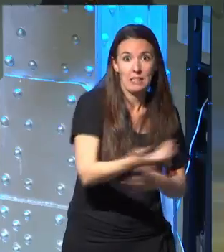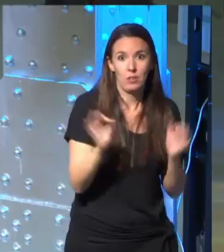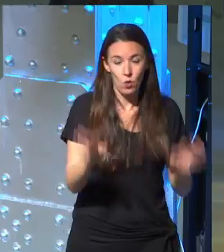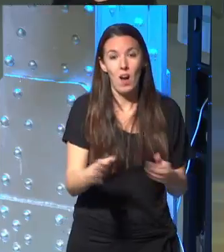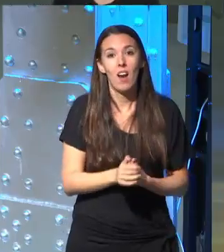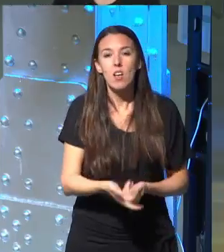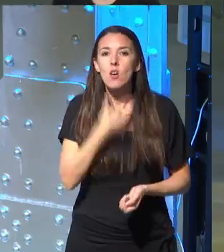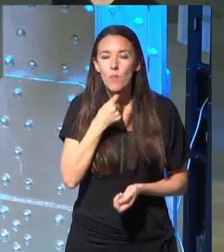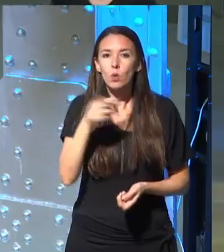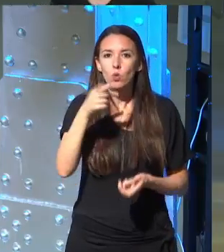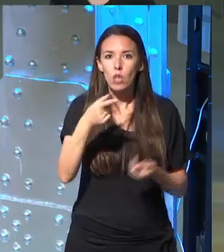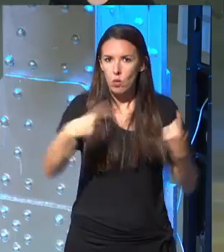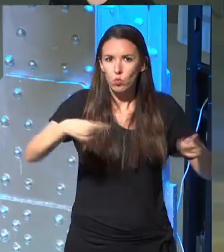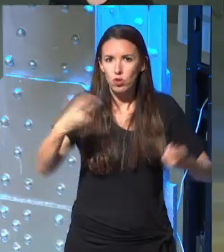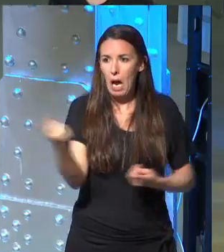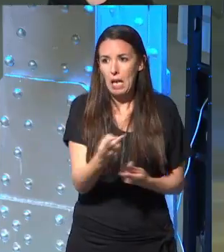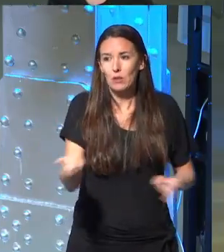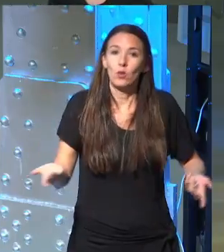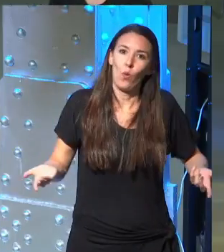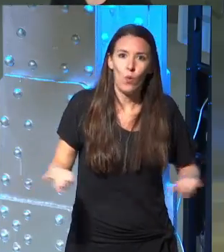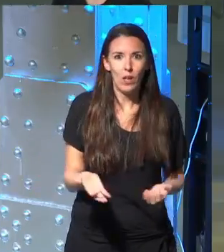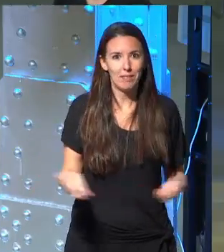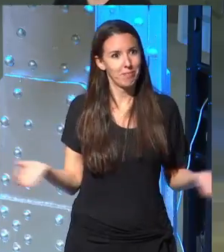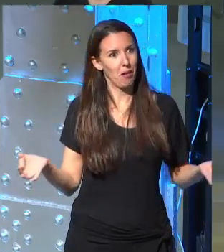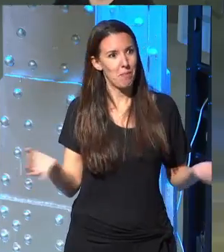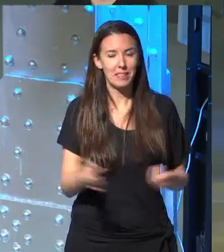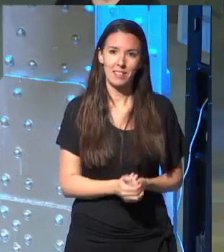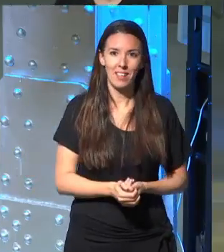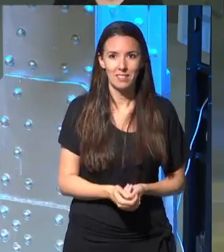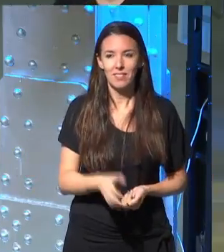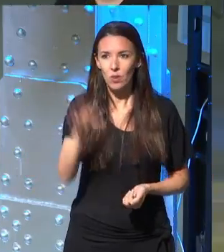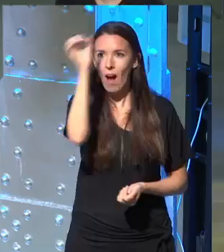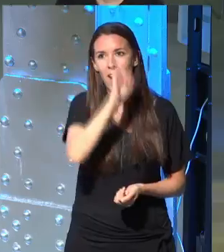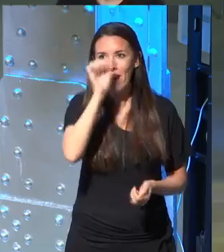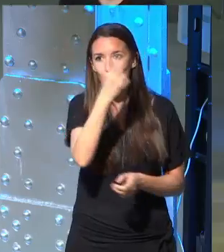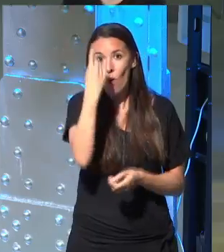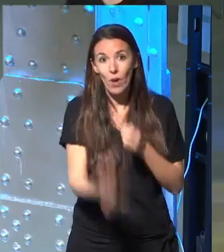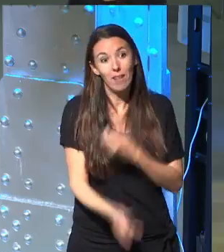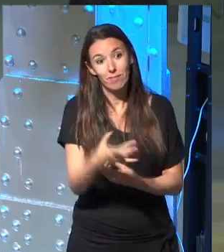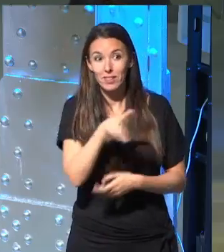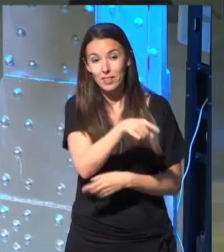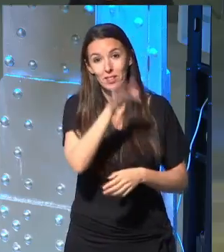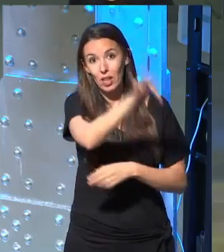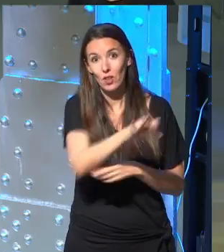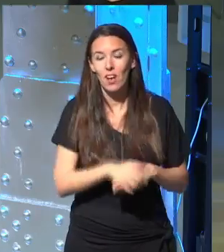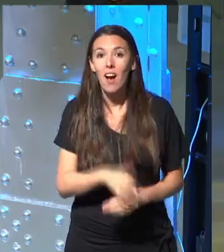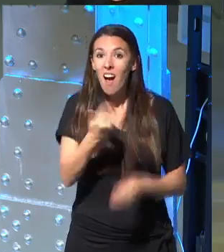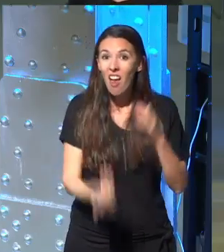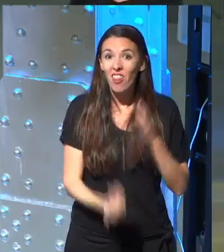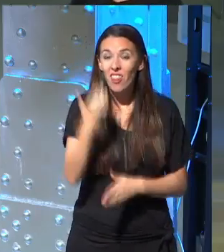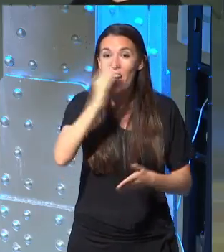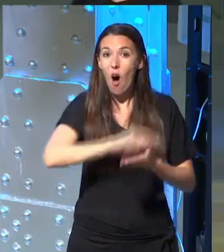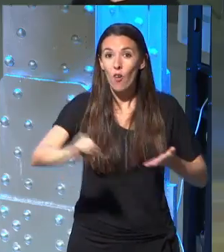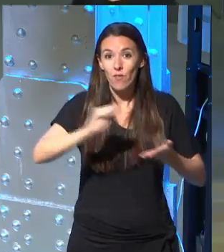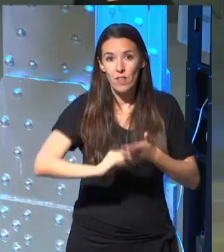Perry, o sea, me gusta la música de las dos y fue como, sí. Ostras, ¿qué está pasando? Es la hora de sacar un single. Sí, sí, ten, es seguro. De... ten por seguro que ese día en su oficina